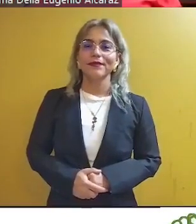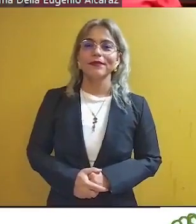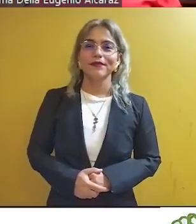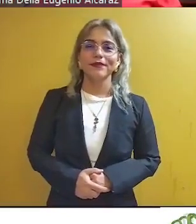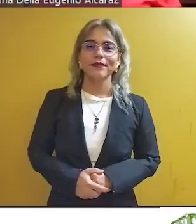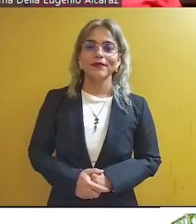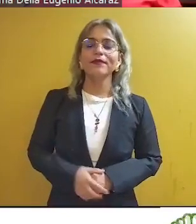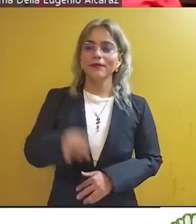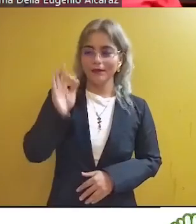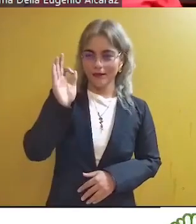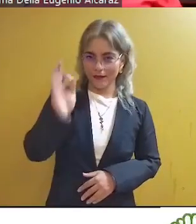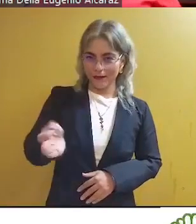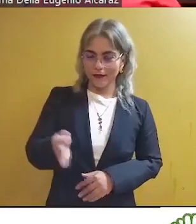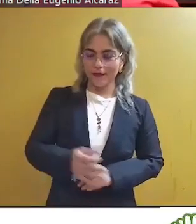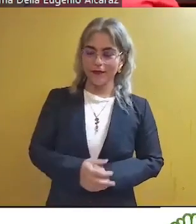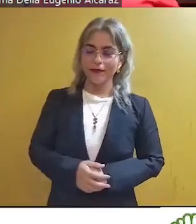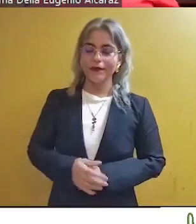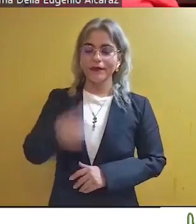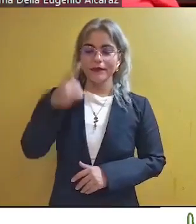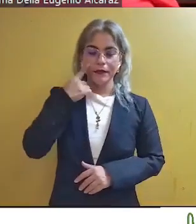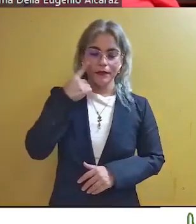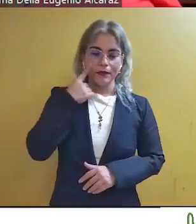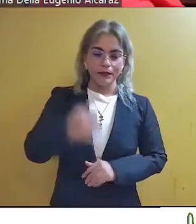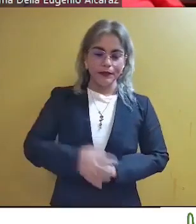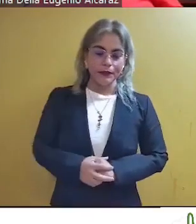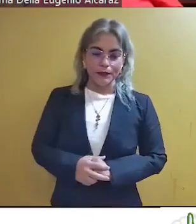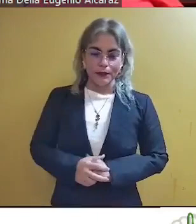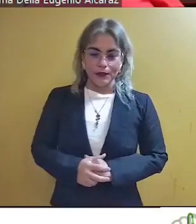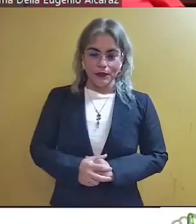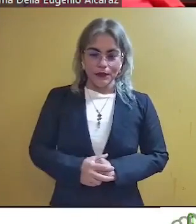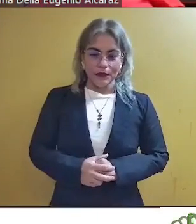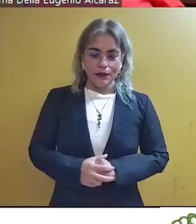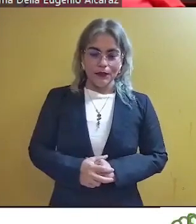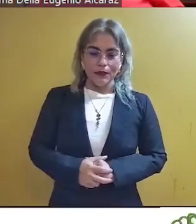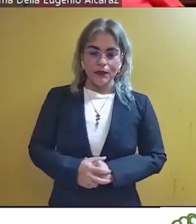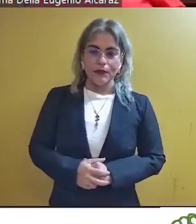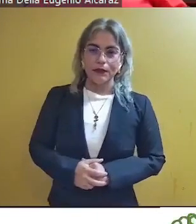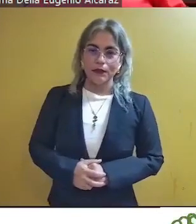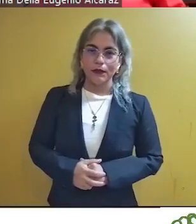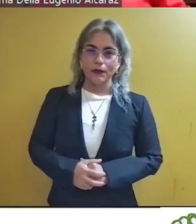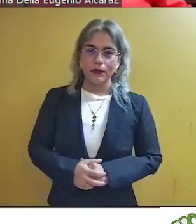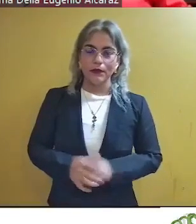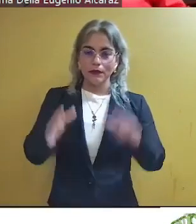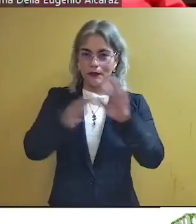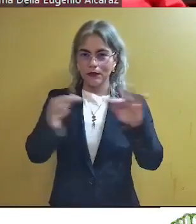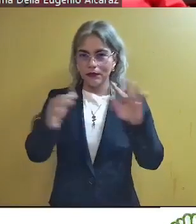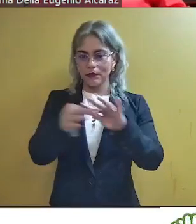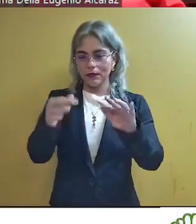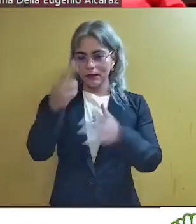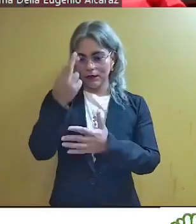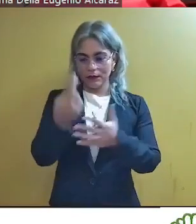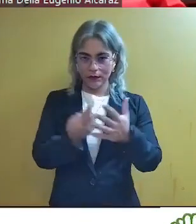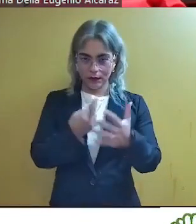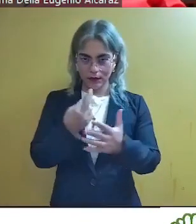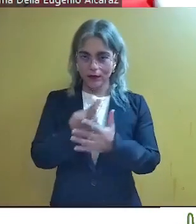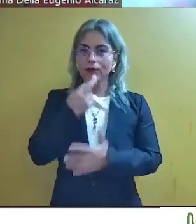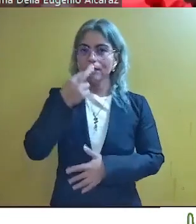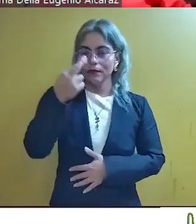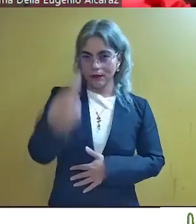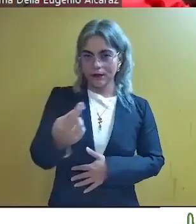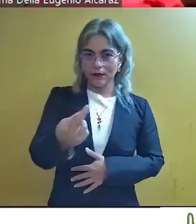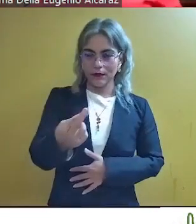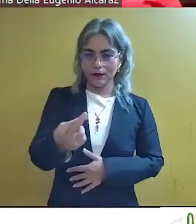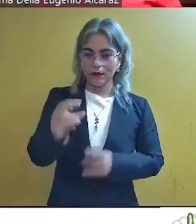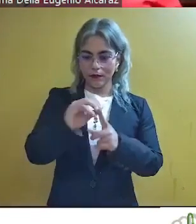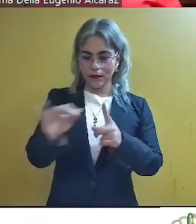Con su autorización, magistrada presidenta, me permito dar cuenta con el proyecto de resolución derivado del Juicio Electoral Ciudadano